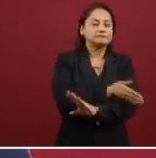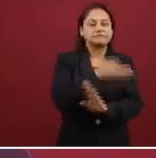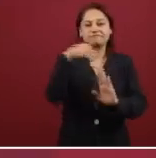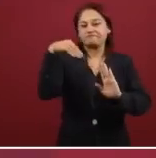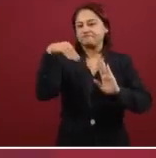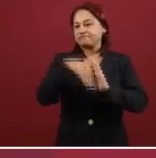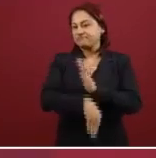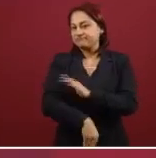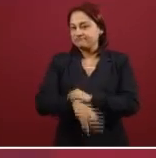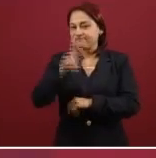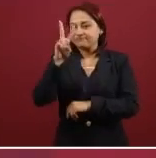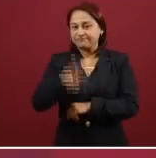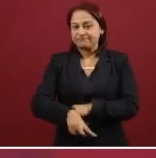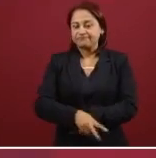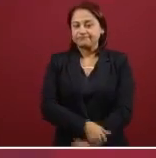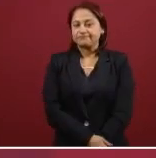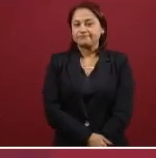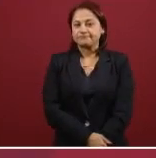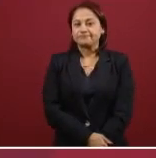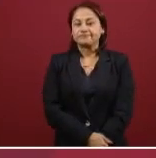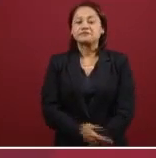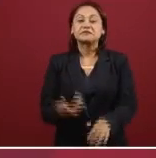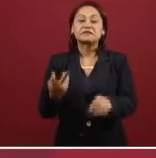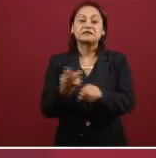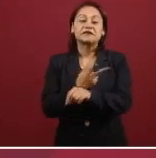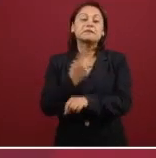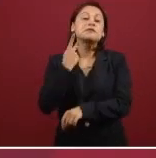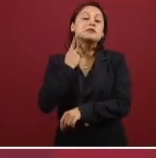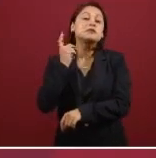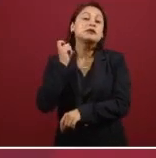rotundo de la política neoliberal.